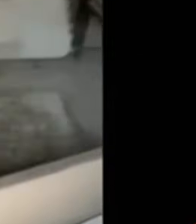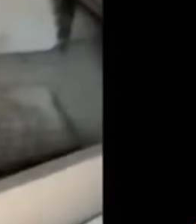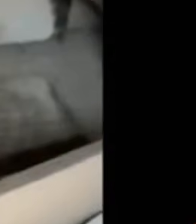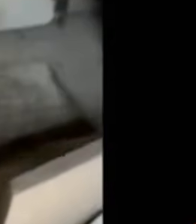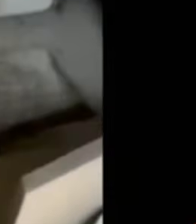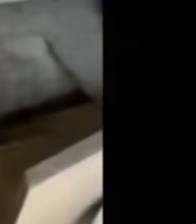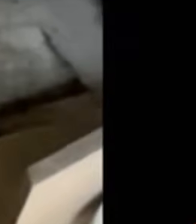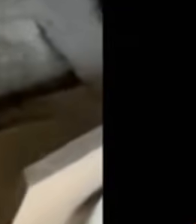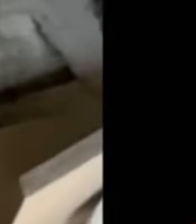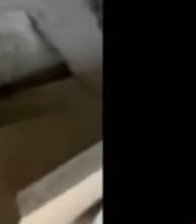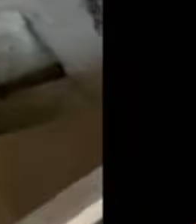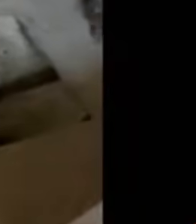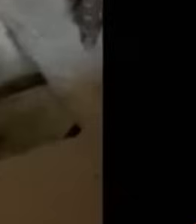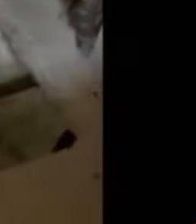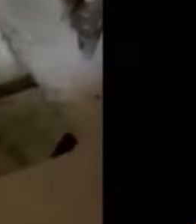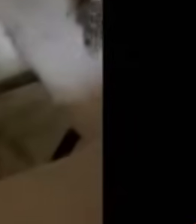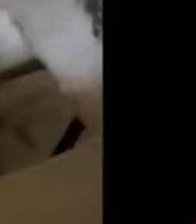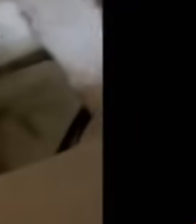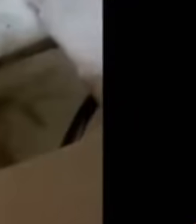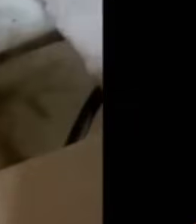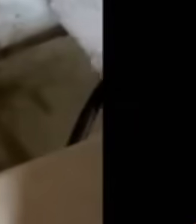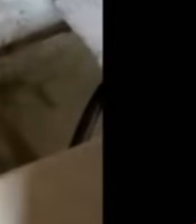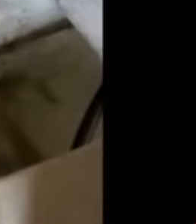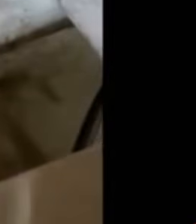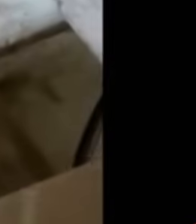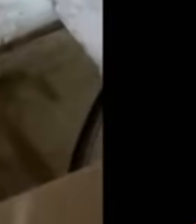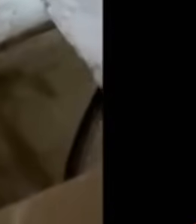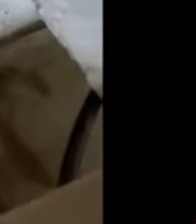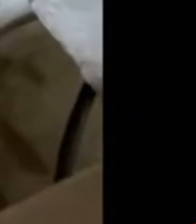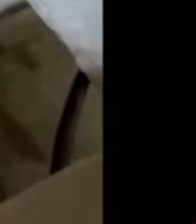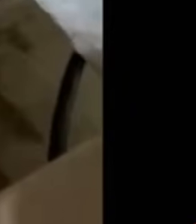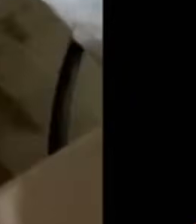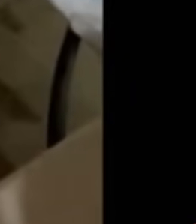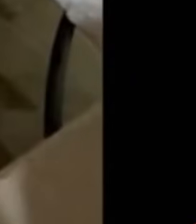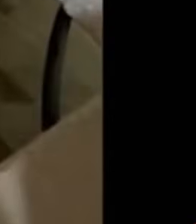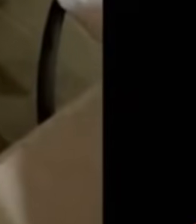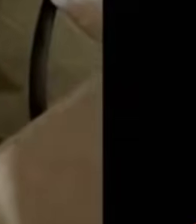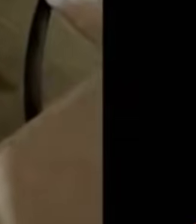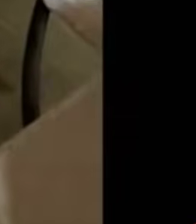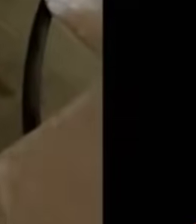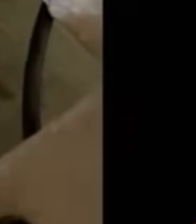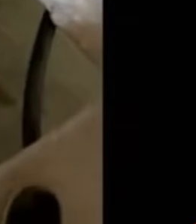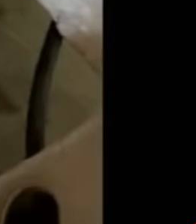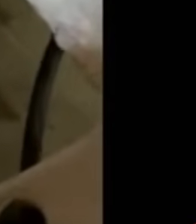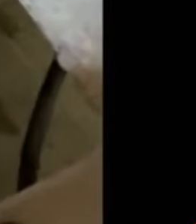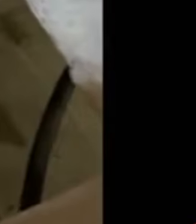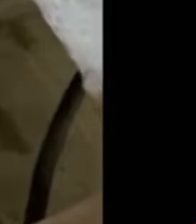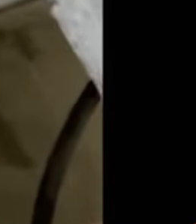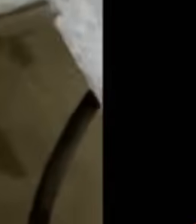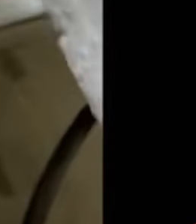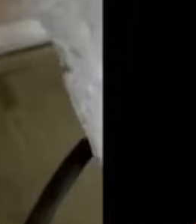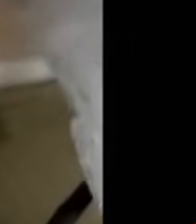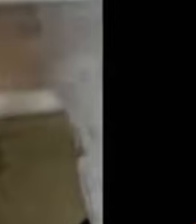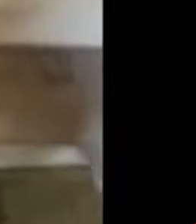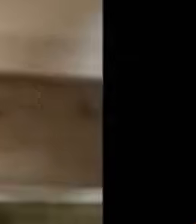El pozo clandestino. En esta abertura ponían una tapa para